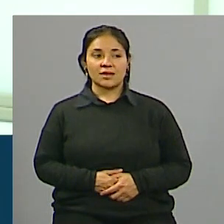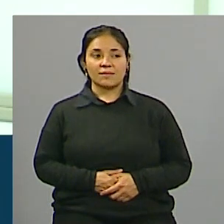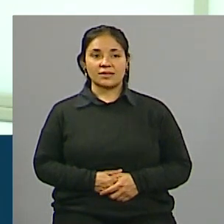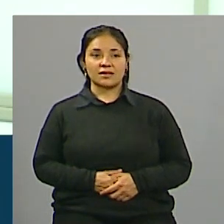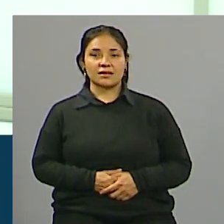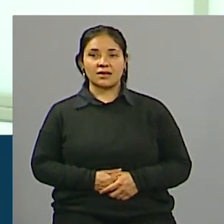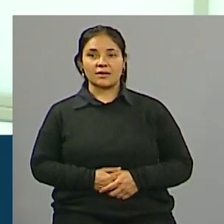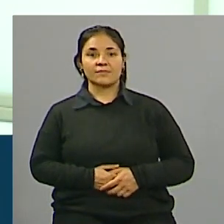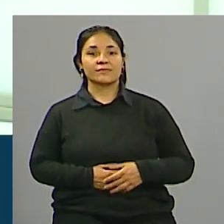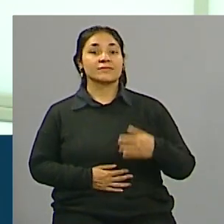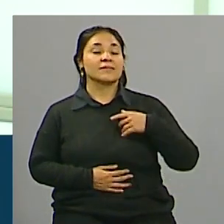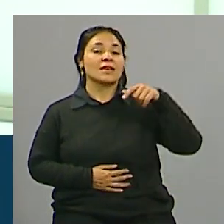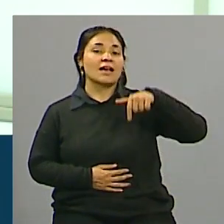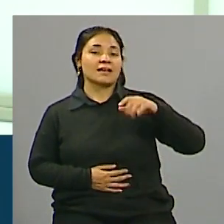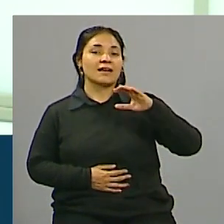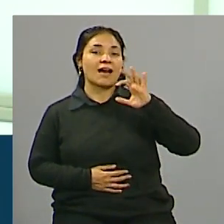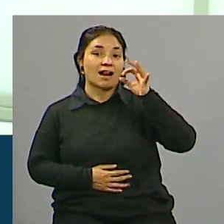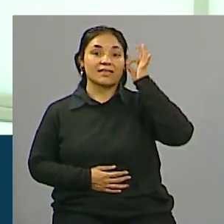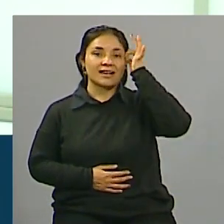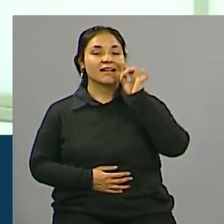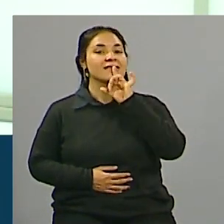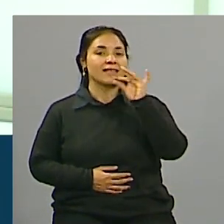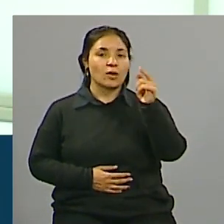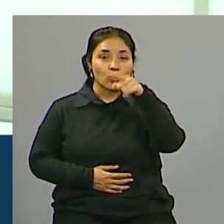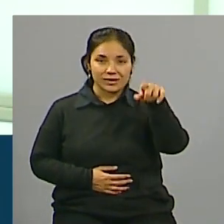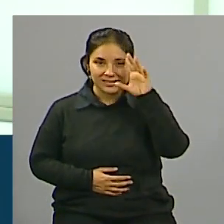Bueno, estamos en Señal U en el 30 de la TDA. Ustedes saben que en